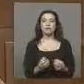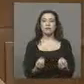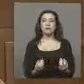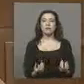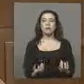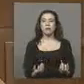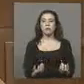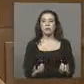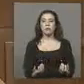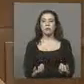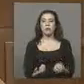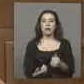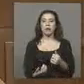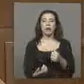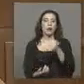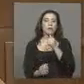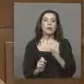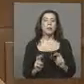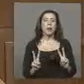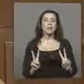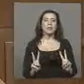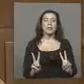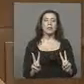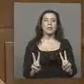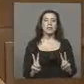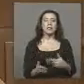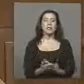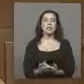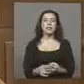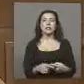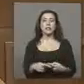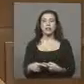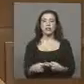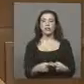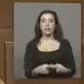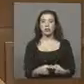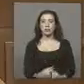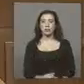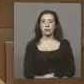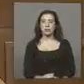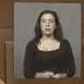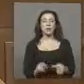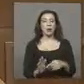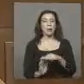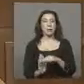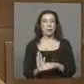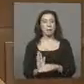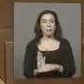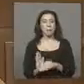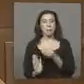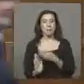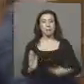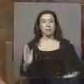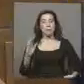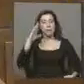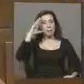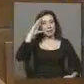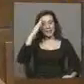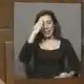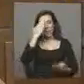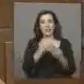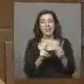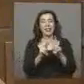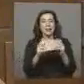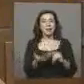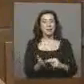falta de paz social. Por eso la pesquisa del programa de la presidenta Bachelet, enfrentar el